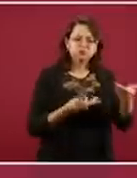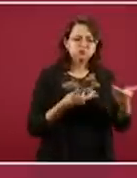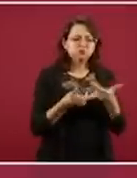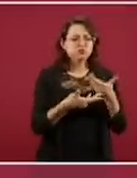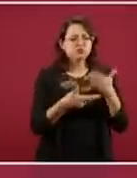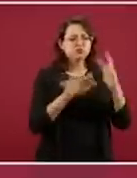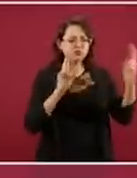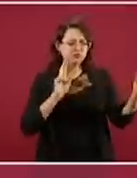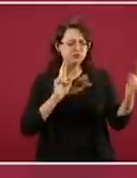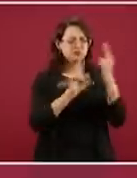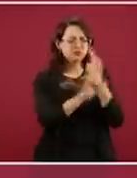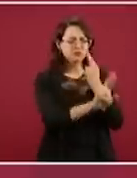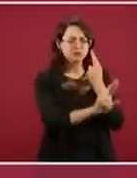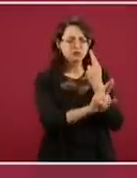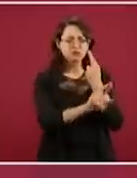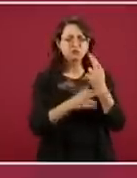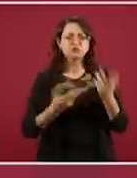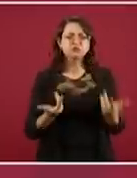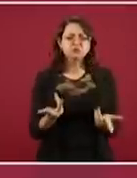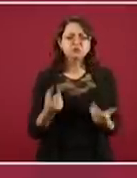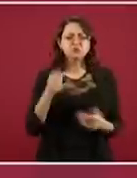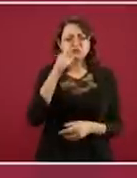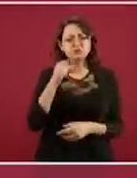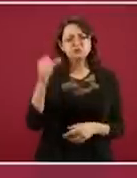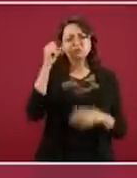Por eso fue buena la reunión de ayer.